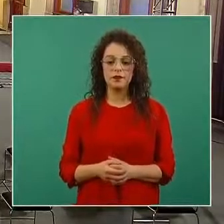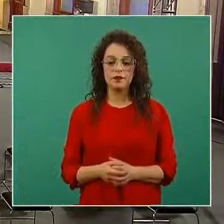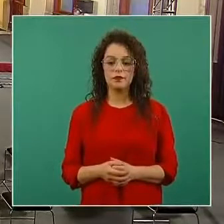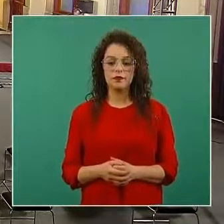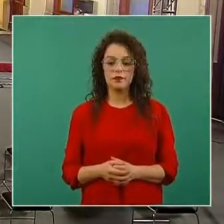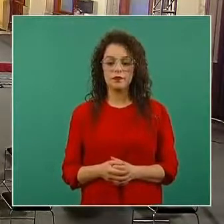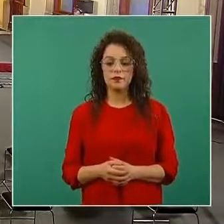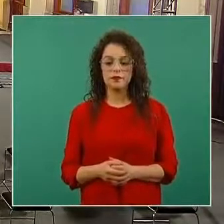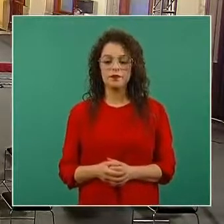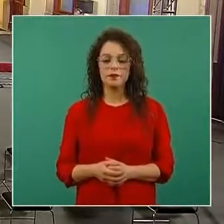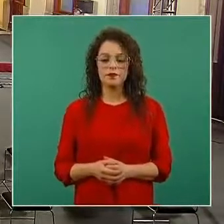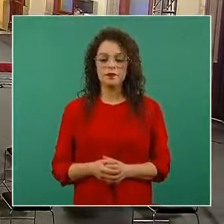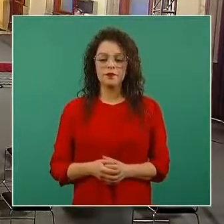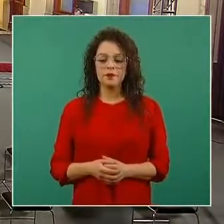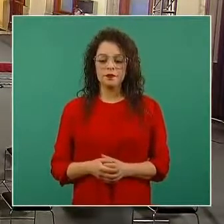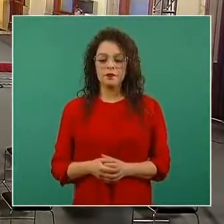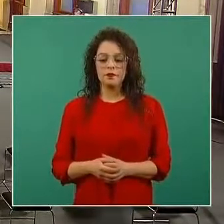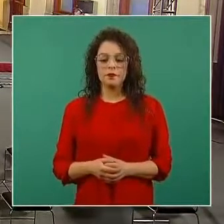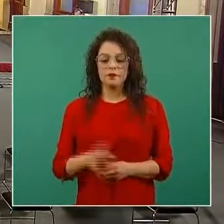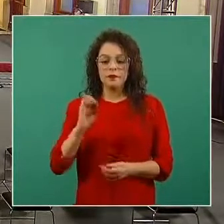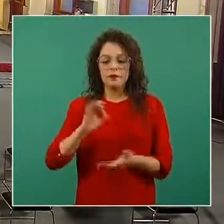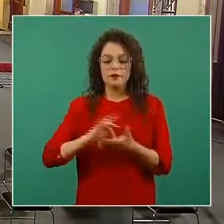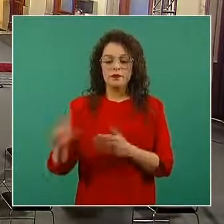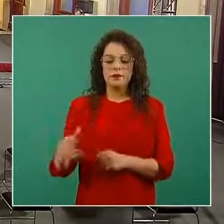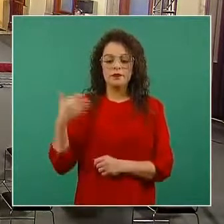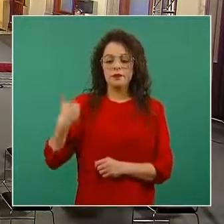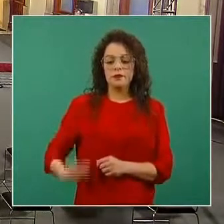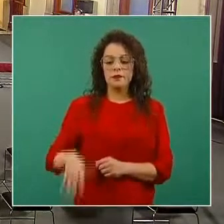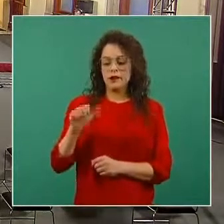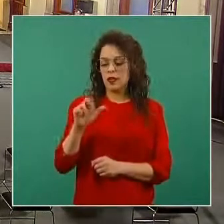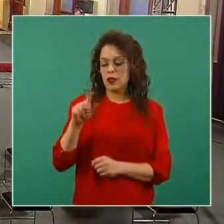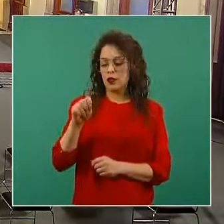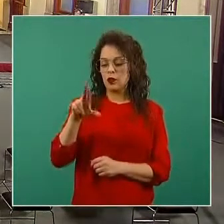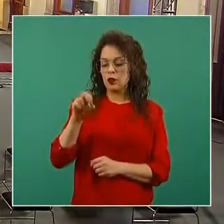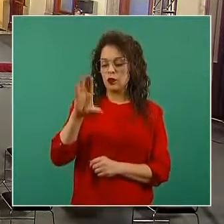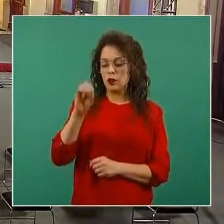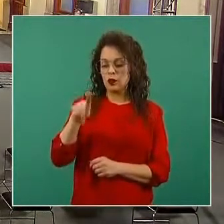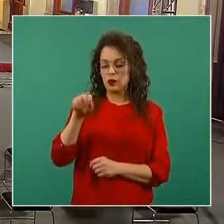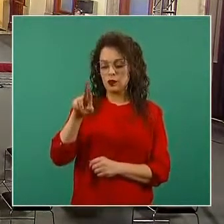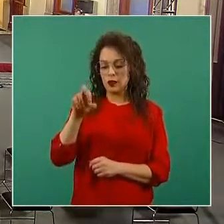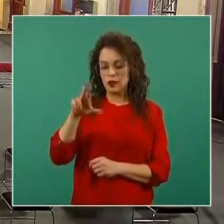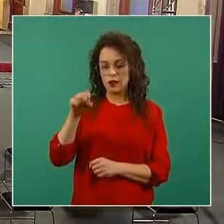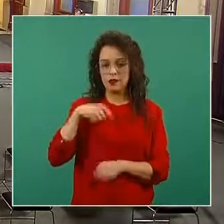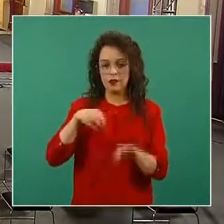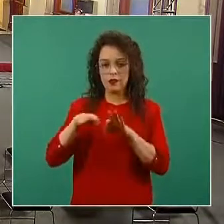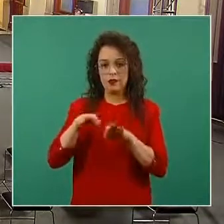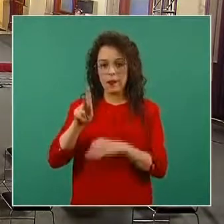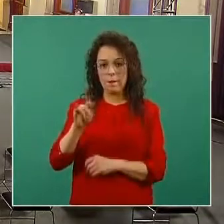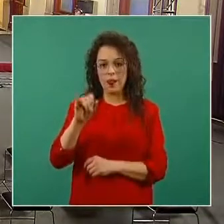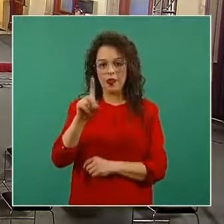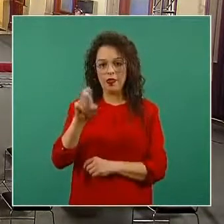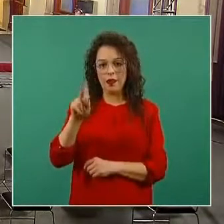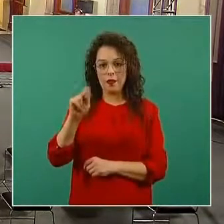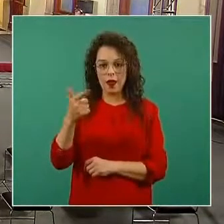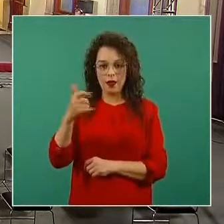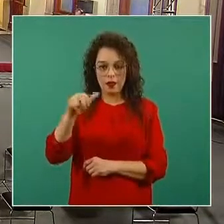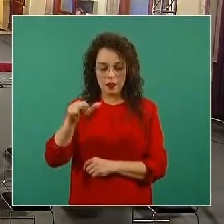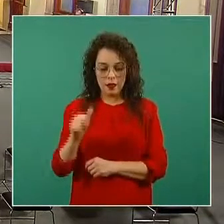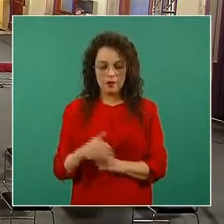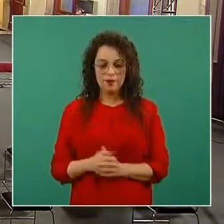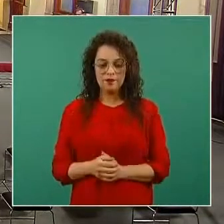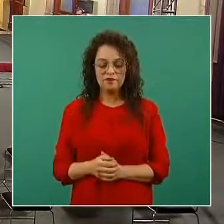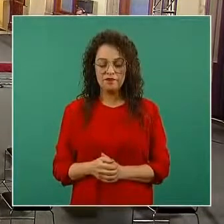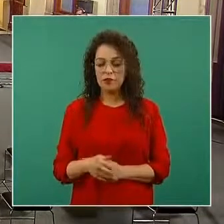Por favor. Gracias, Arturo Contreras, de pie de página. Una duda entonces sobre los municipios en los que se va a vacunar. ¿Todavía no